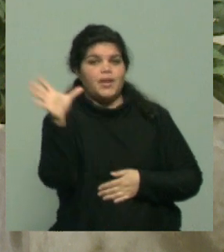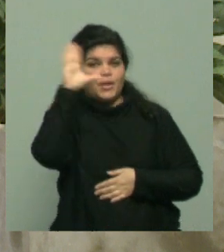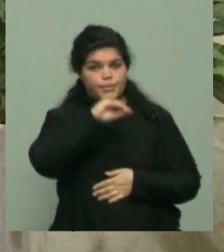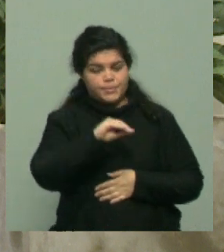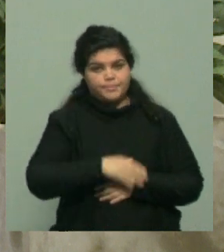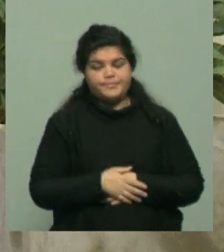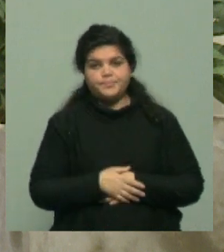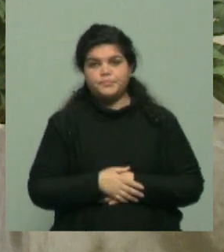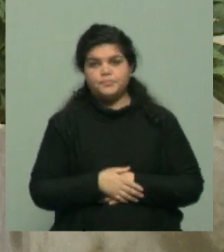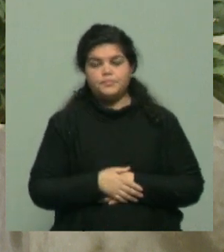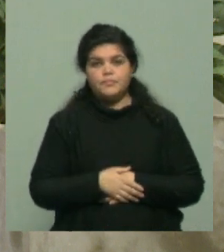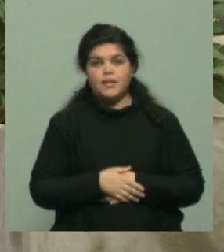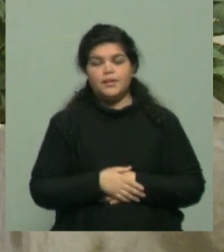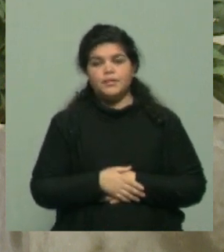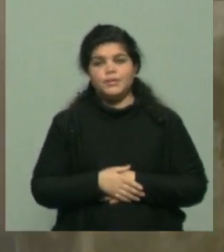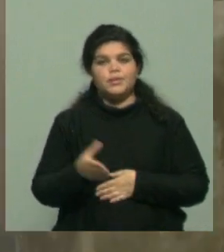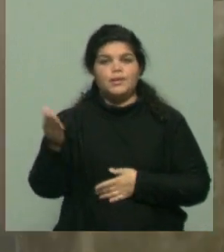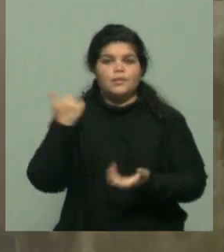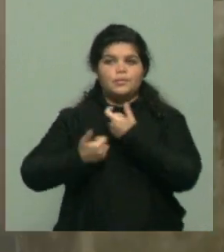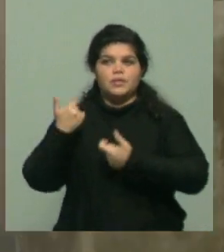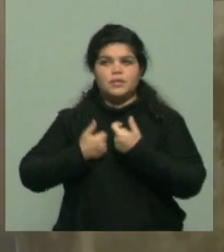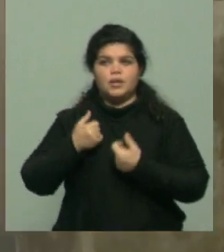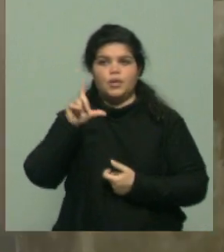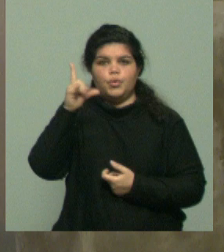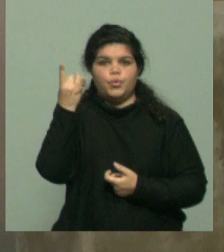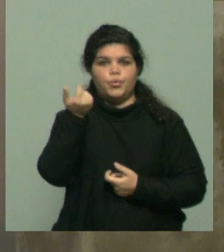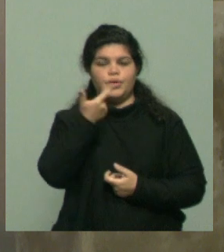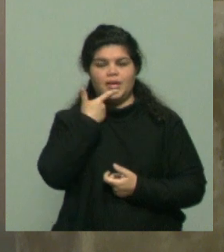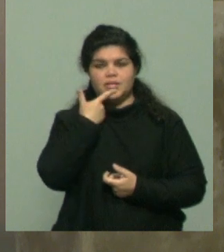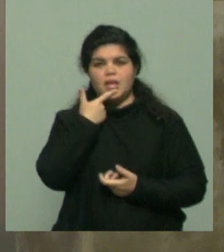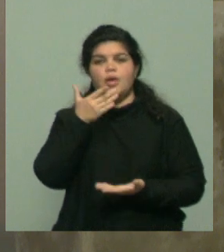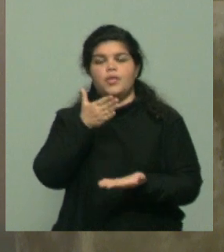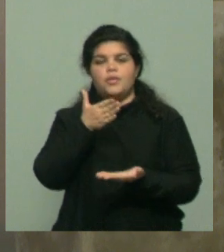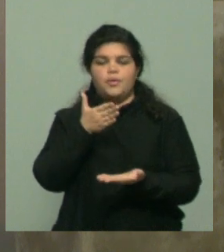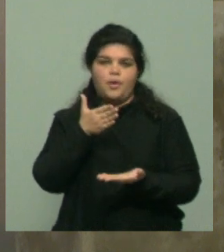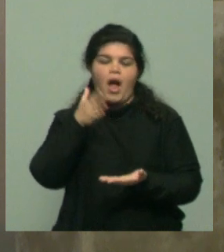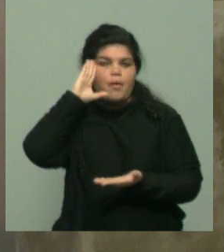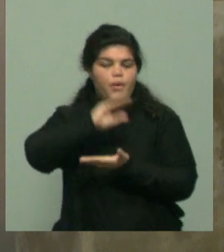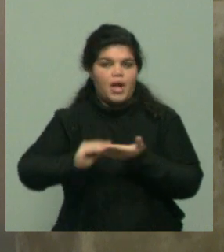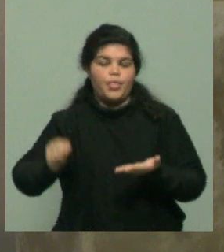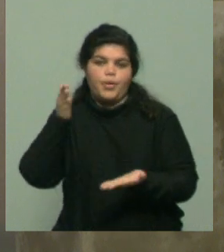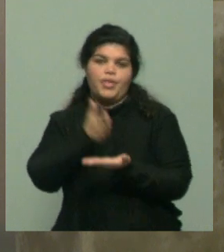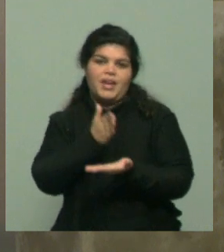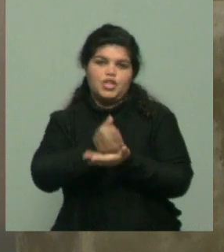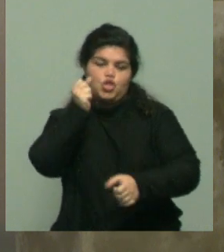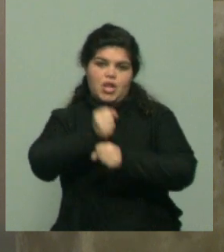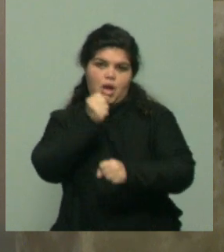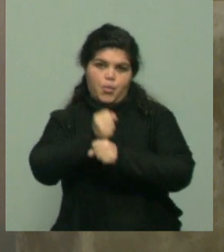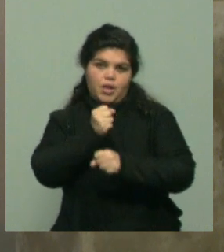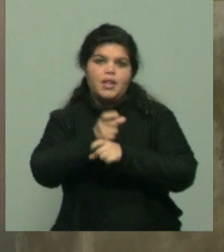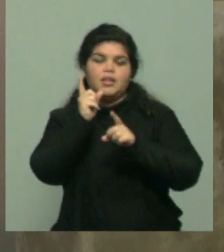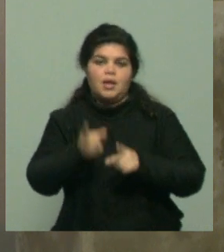noches. Ahí escuchábamos a Lucas Batistón, abogado especialista en Derecho Laboral, socio de PASBA, abogados miembro